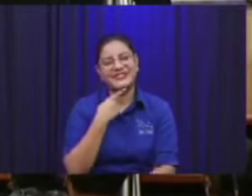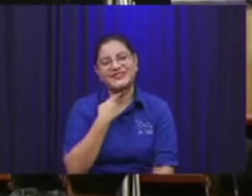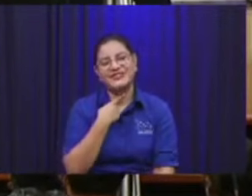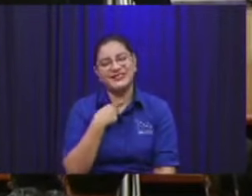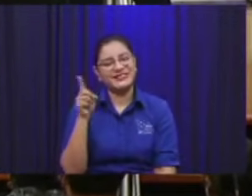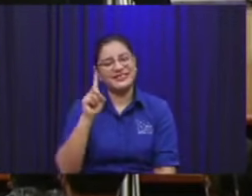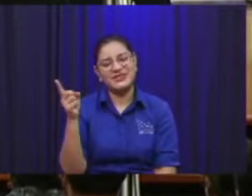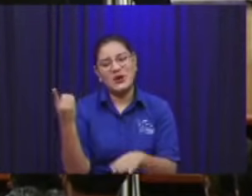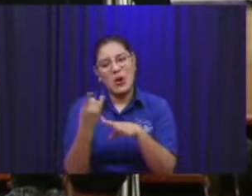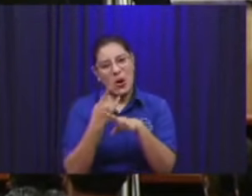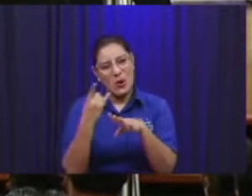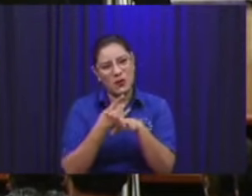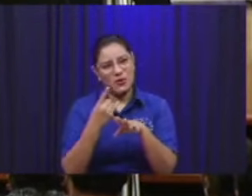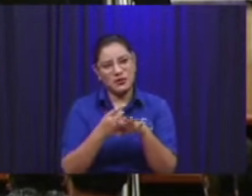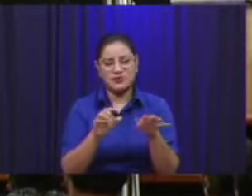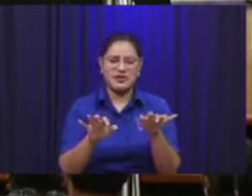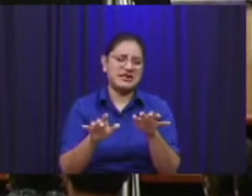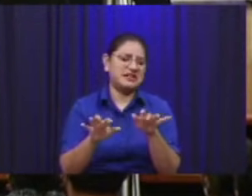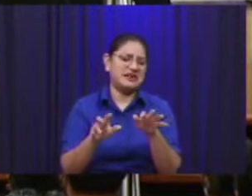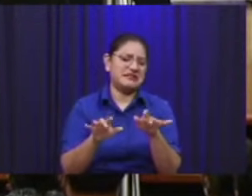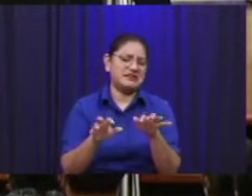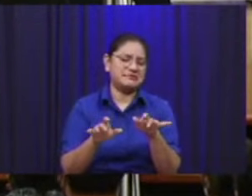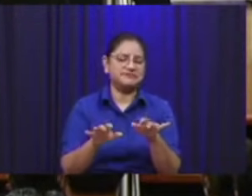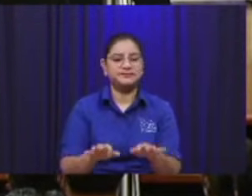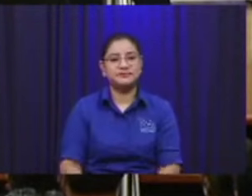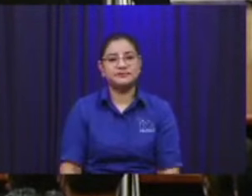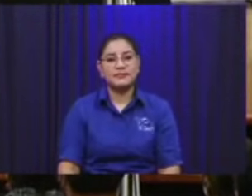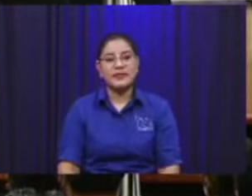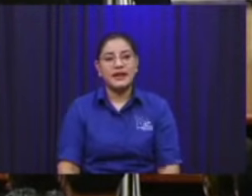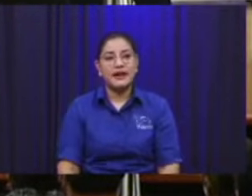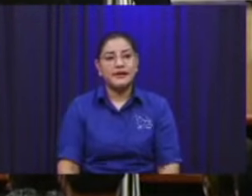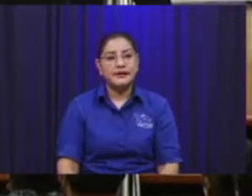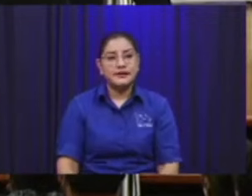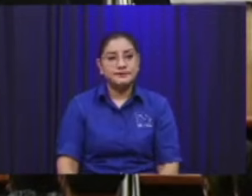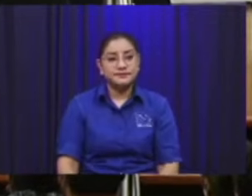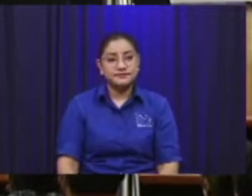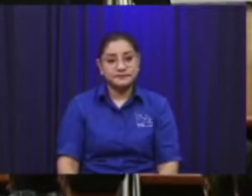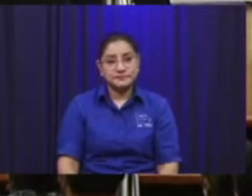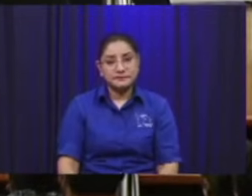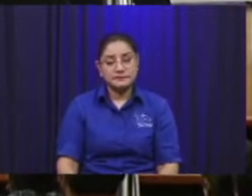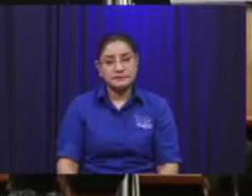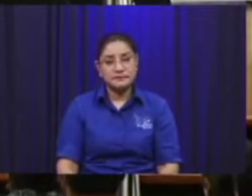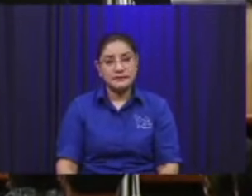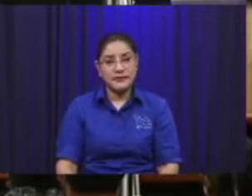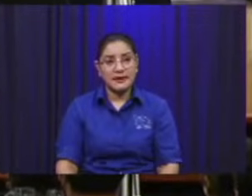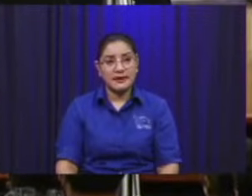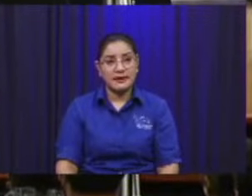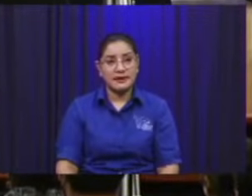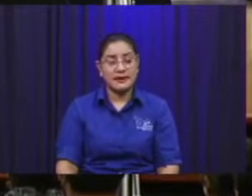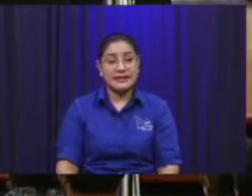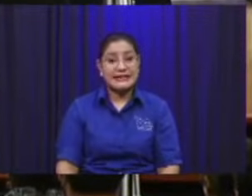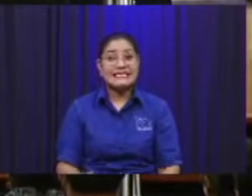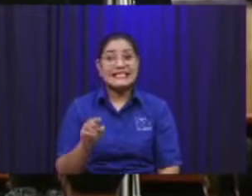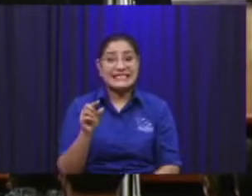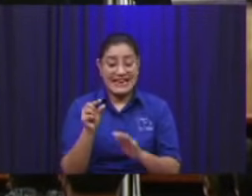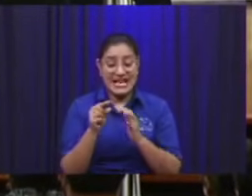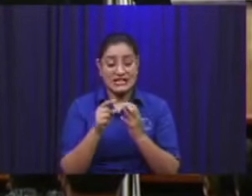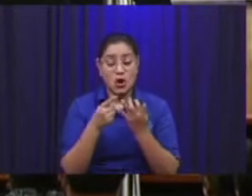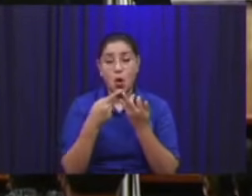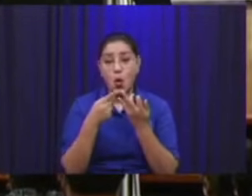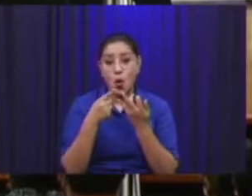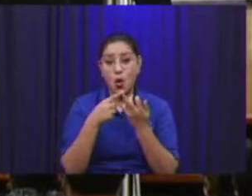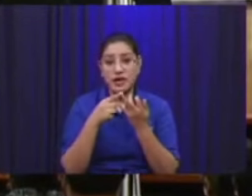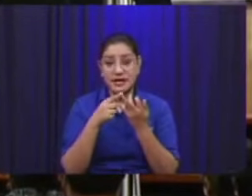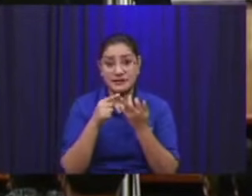tú me los quito empiezo a trabajar yo pienso que ni siquiera si me crece un poquito las dueñas